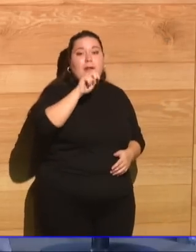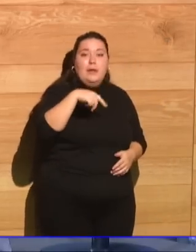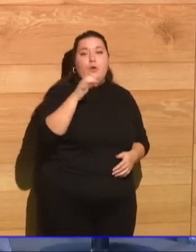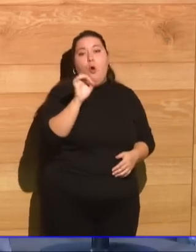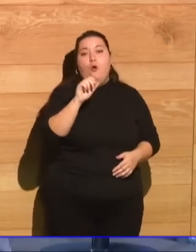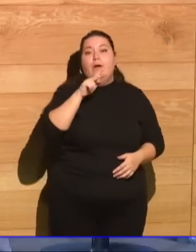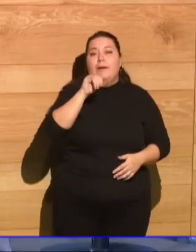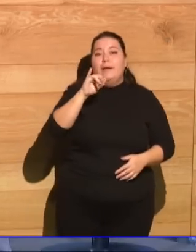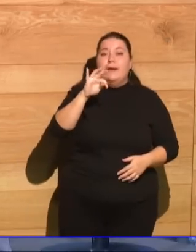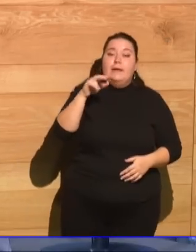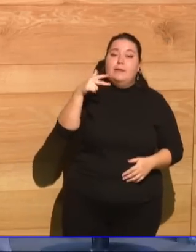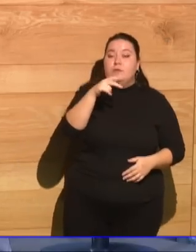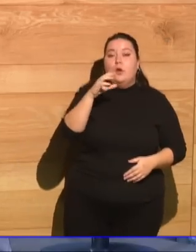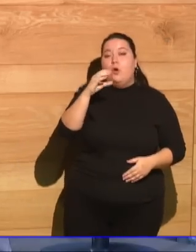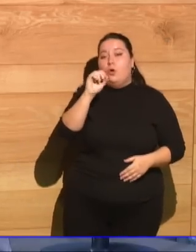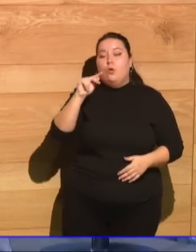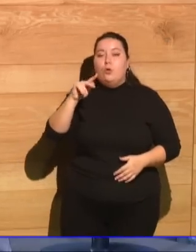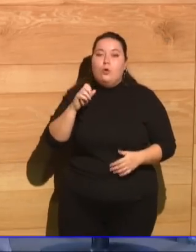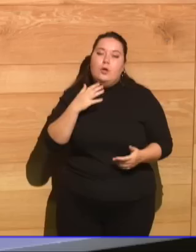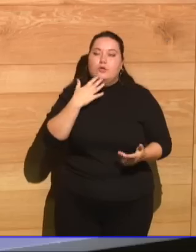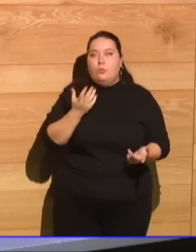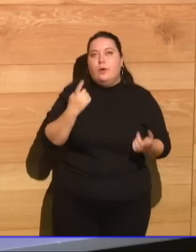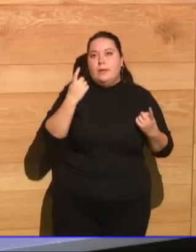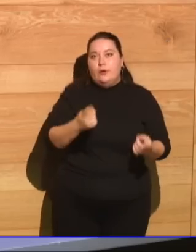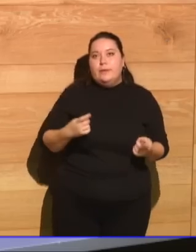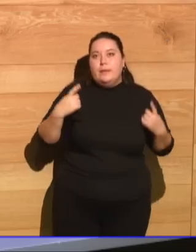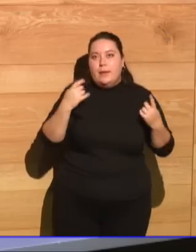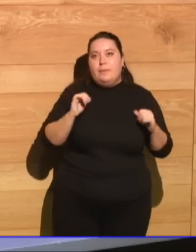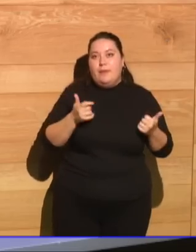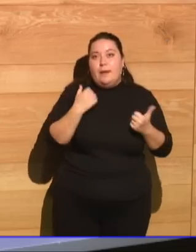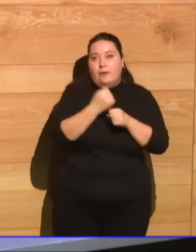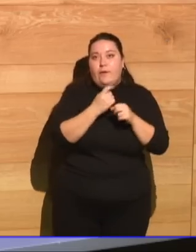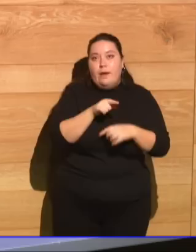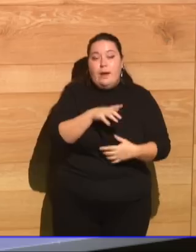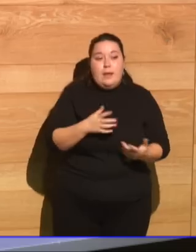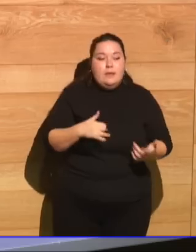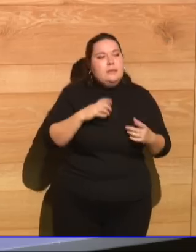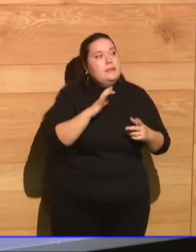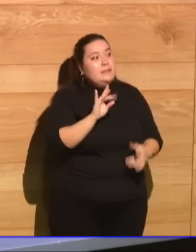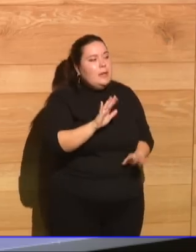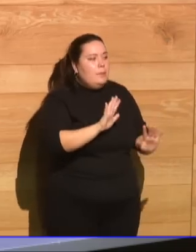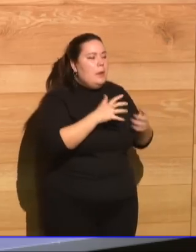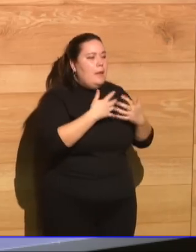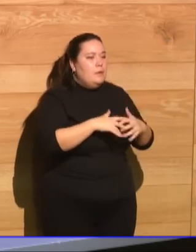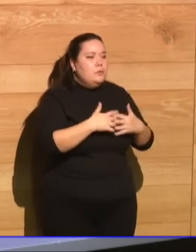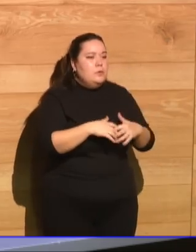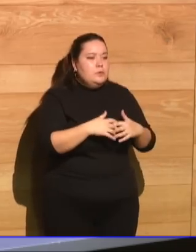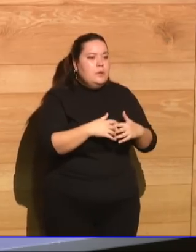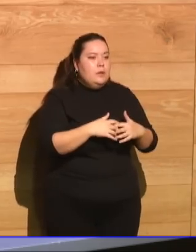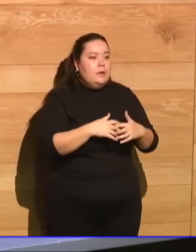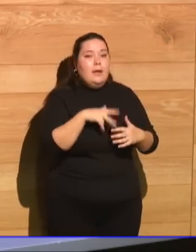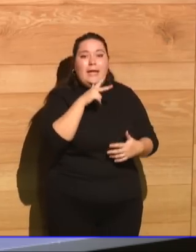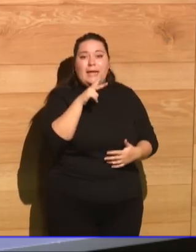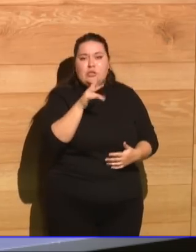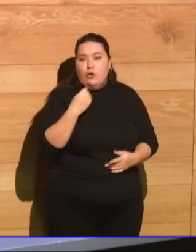lo primero que hacen es cruzarse a la acera de enfrente y empezar a trabajar ahí. Sí, pero la industria... Sí, pero es que Hitchcock decía esto mismo de